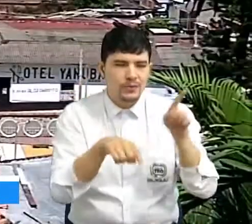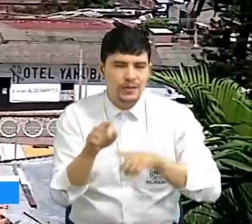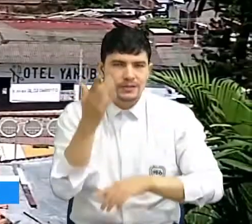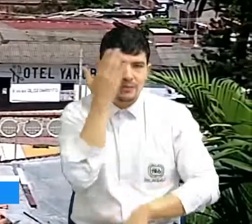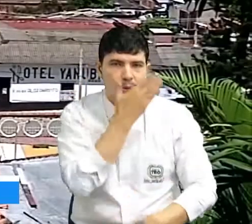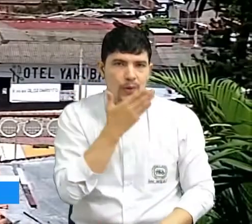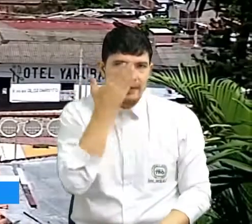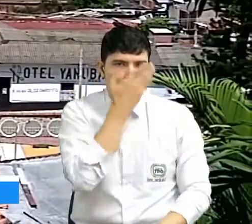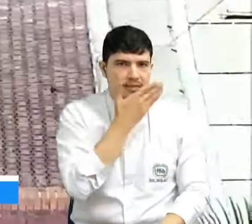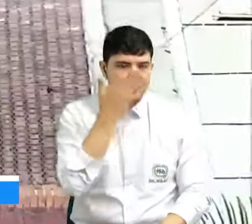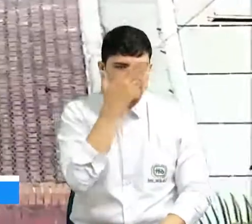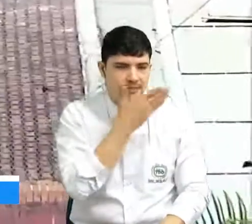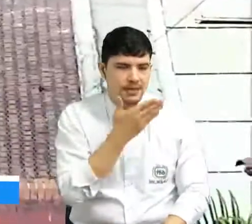y descartar posibles casos